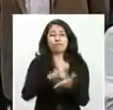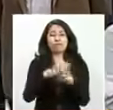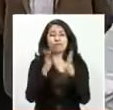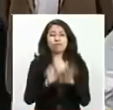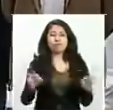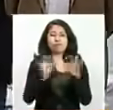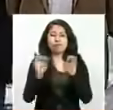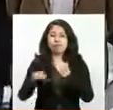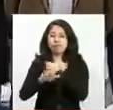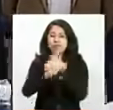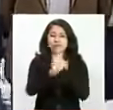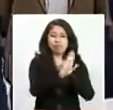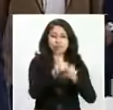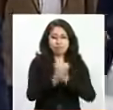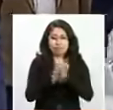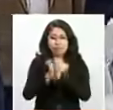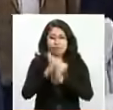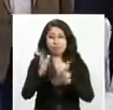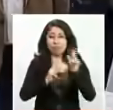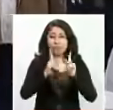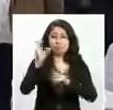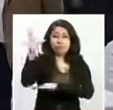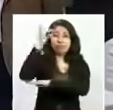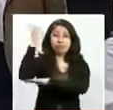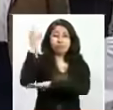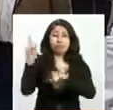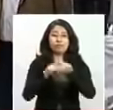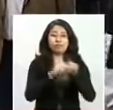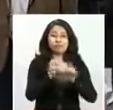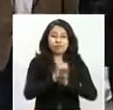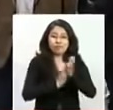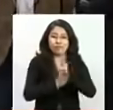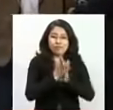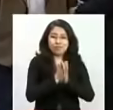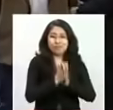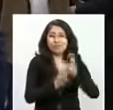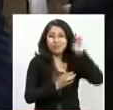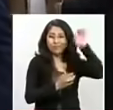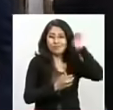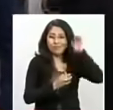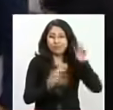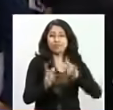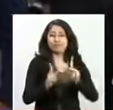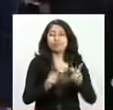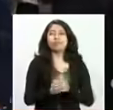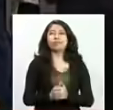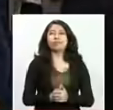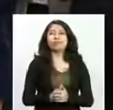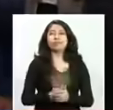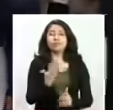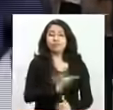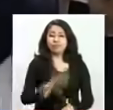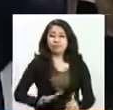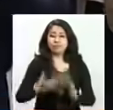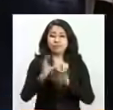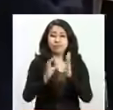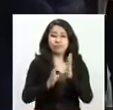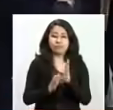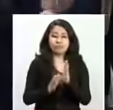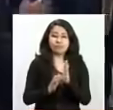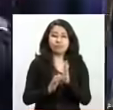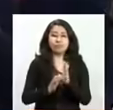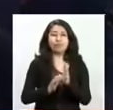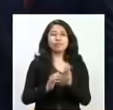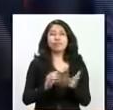importancia de defender los intereses del pueblo boliviano y los intereses del Estado. Por su parte, el presidente del Estado Plurinacional de Bolivia, Luis